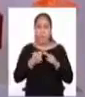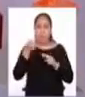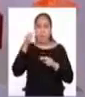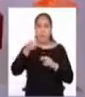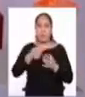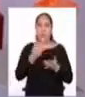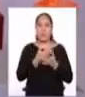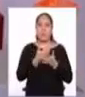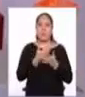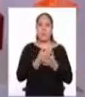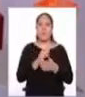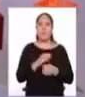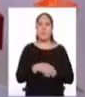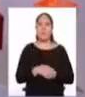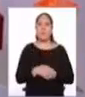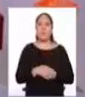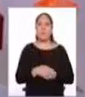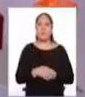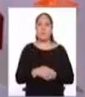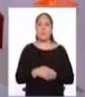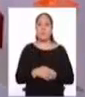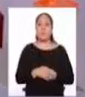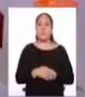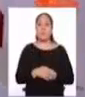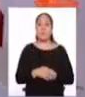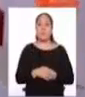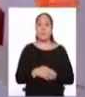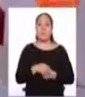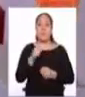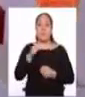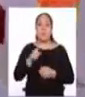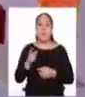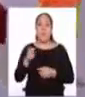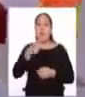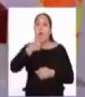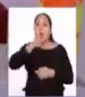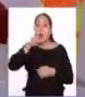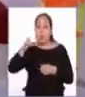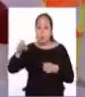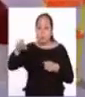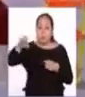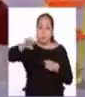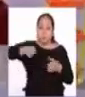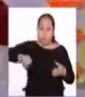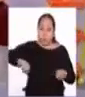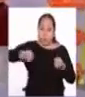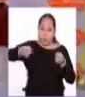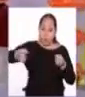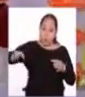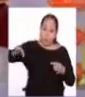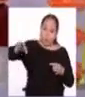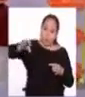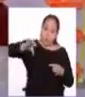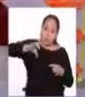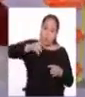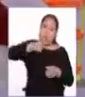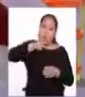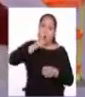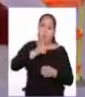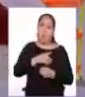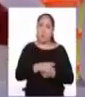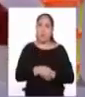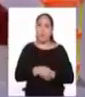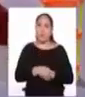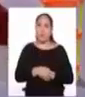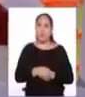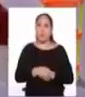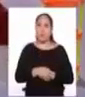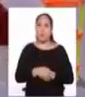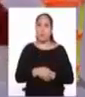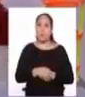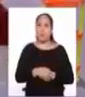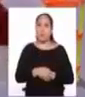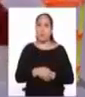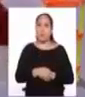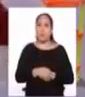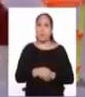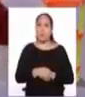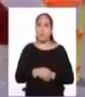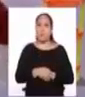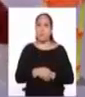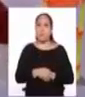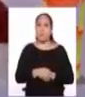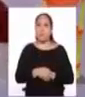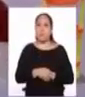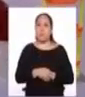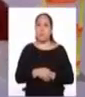experimento. Exacto, ¿y qué vamos a hacer? Primero, tienes que verter un poco de agua dentro del bol. A ver. ¿Cómo abro esto?